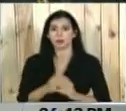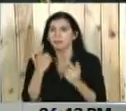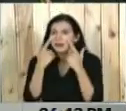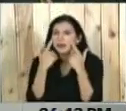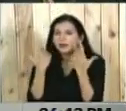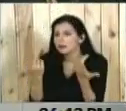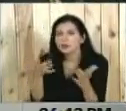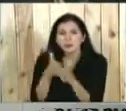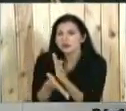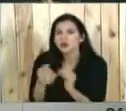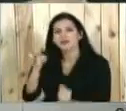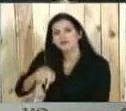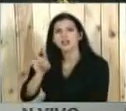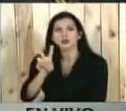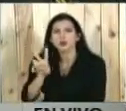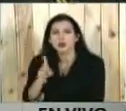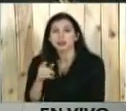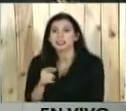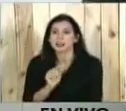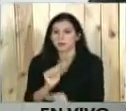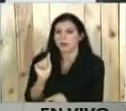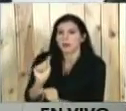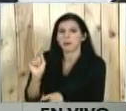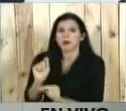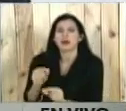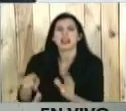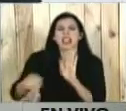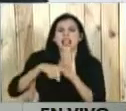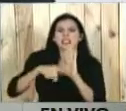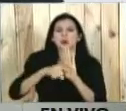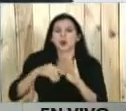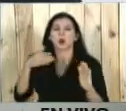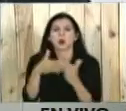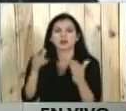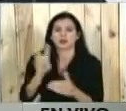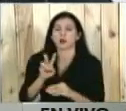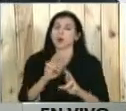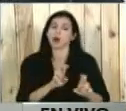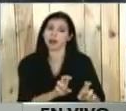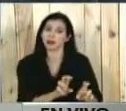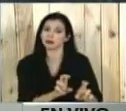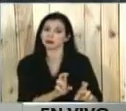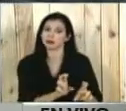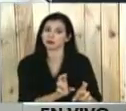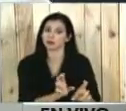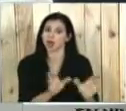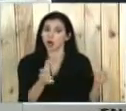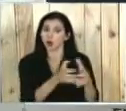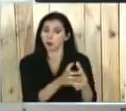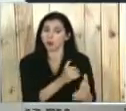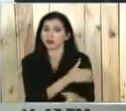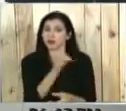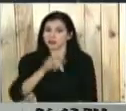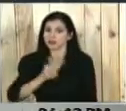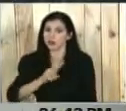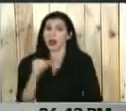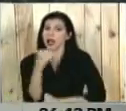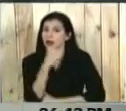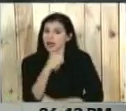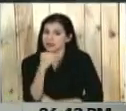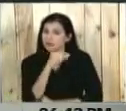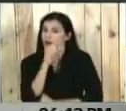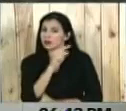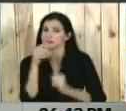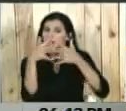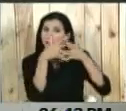de ver qué hacen para destruir a Venezuela. Ojalá que ellos no se dejen presionar ni chantajear por los tuiteros, la Santa